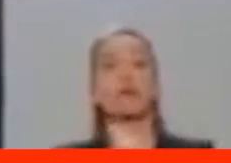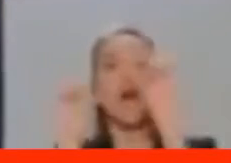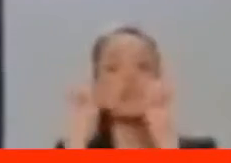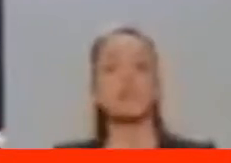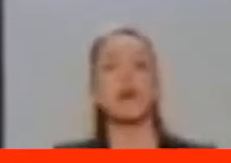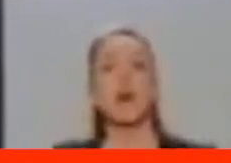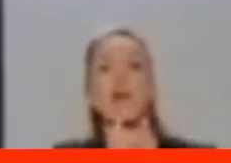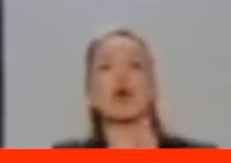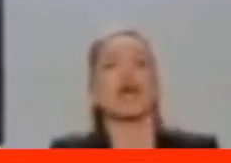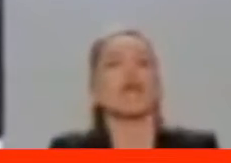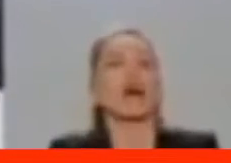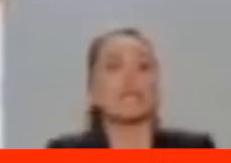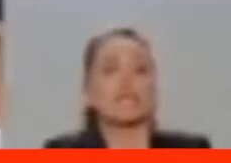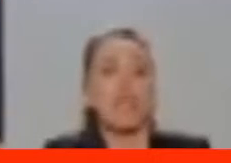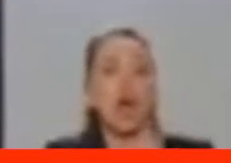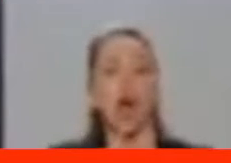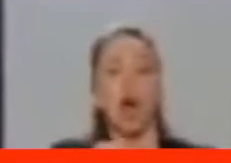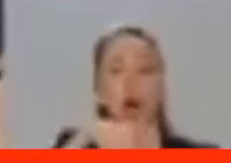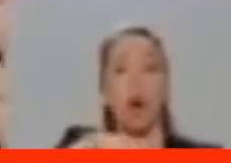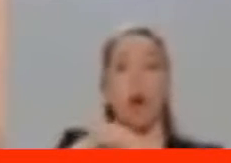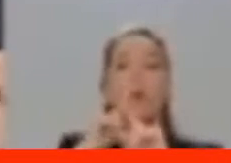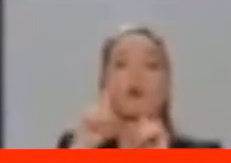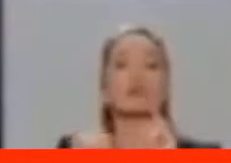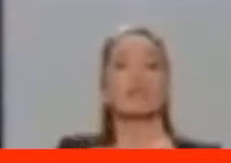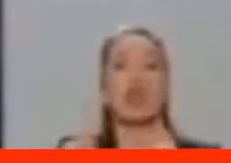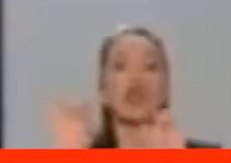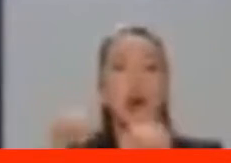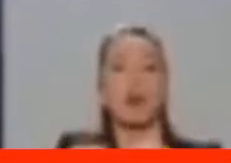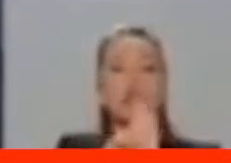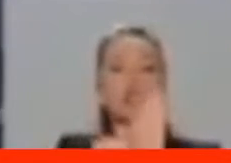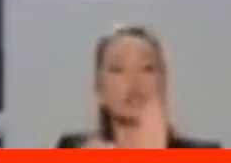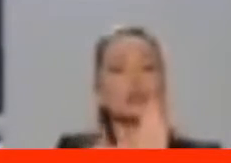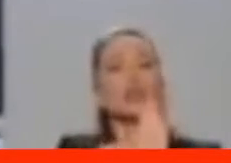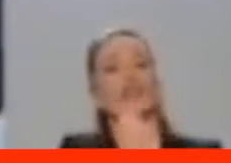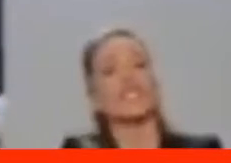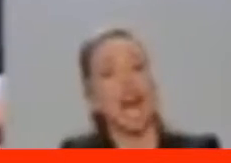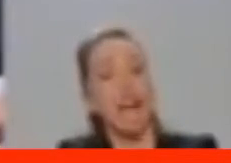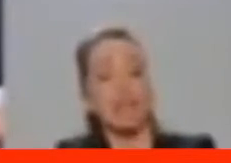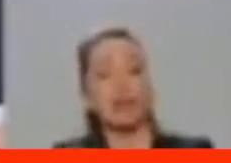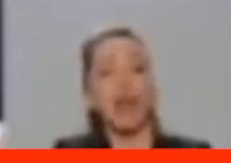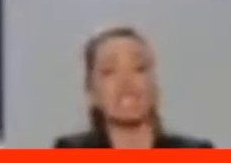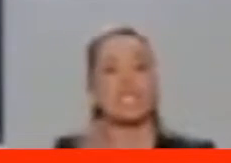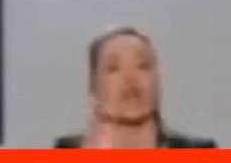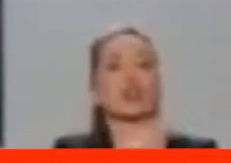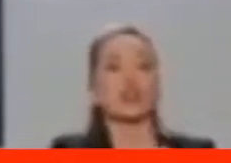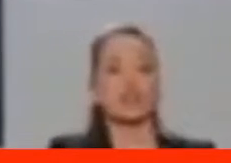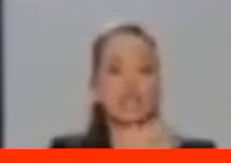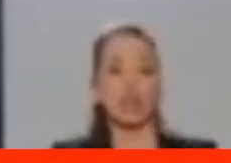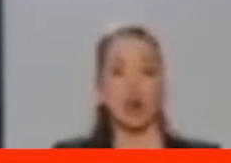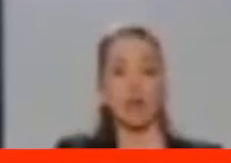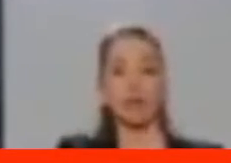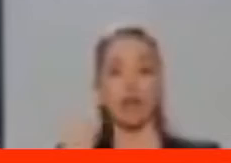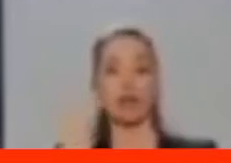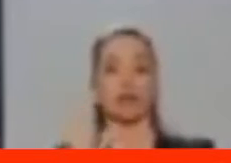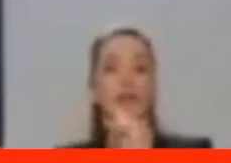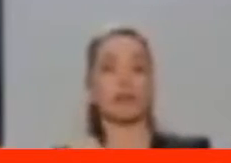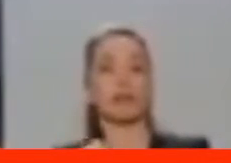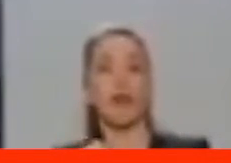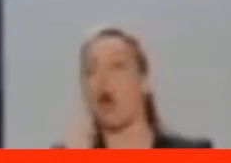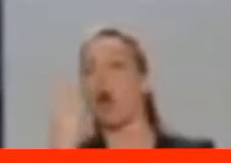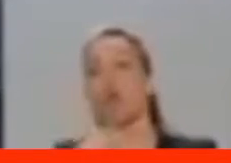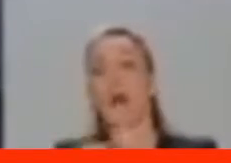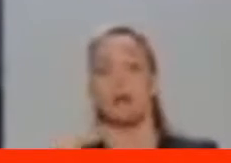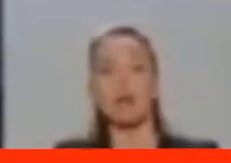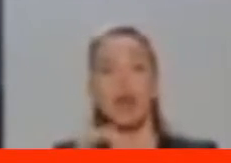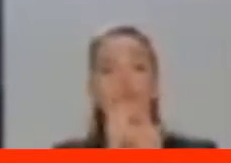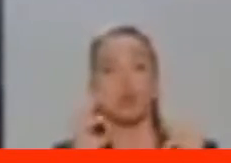sistema de gobierno? O bien, en el plebiscito de salida se rechaza la Constitución y por lo tanto, usted tiene que seguir gobernando por los años que le quedan con un programa que nunca